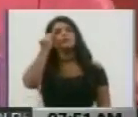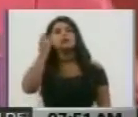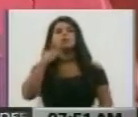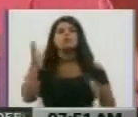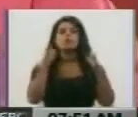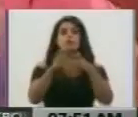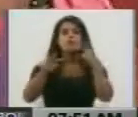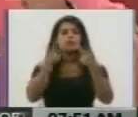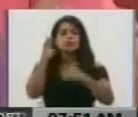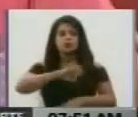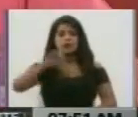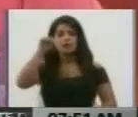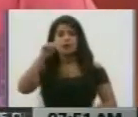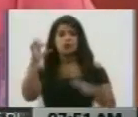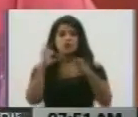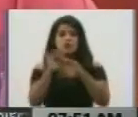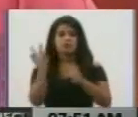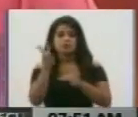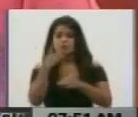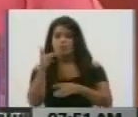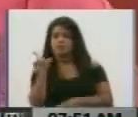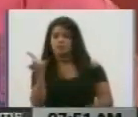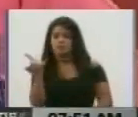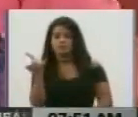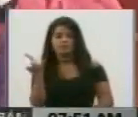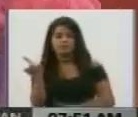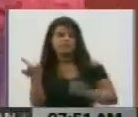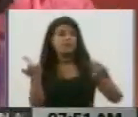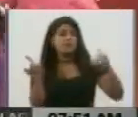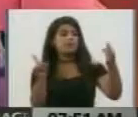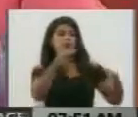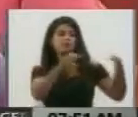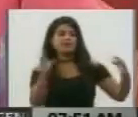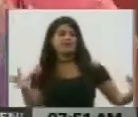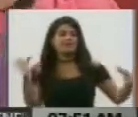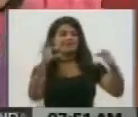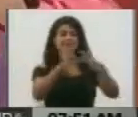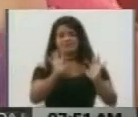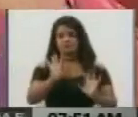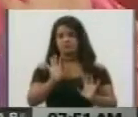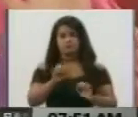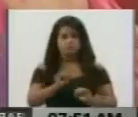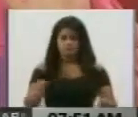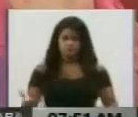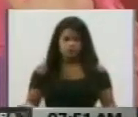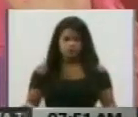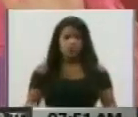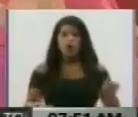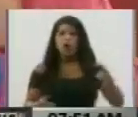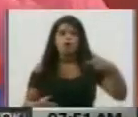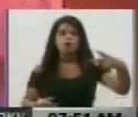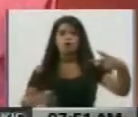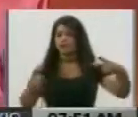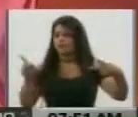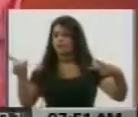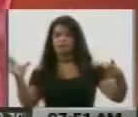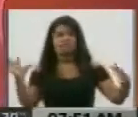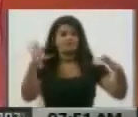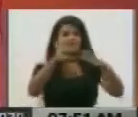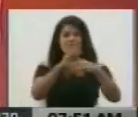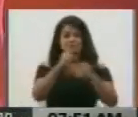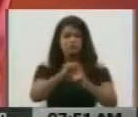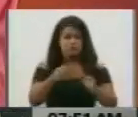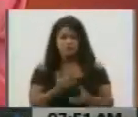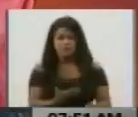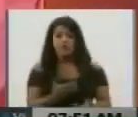Socialista Unido de Venezuela hiciera una alianza con Primero Justicia, Voluntad Popular, Acción Democrática para unas elecciones regionales, ¿verdad? Bueno, allí se dan